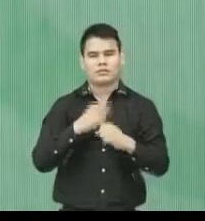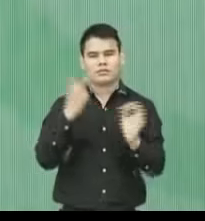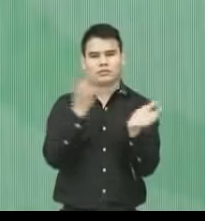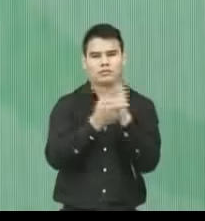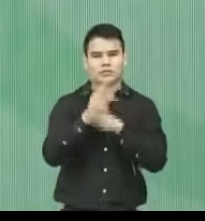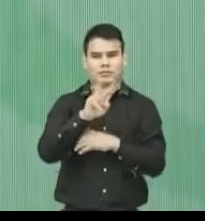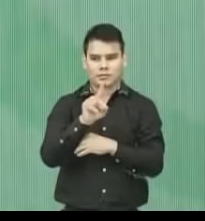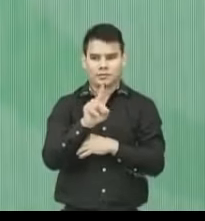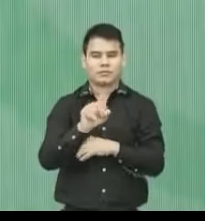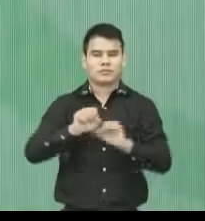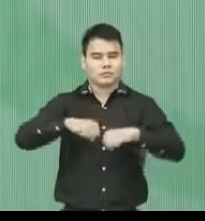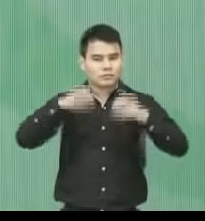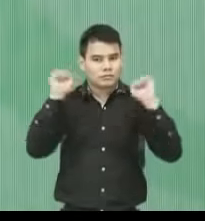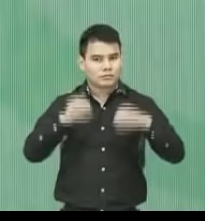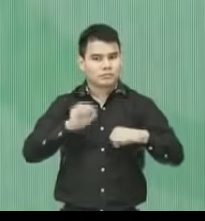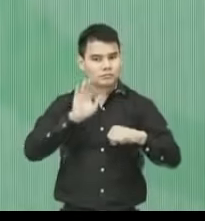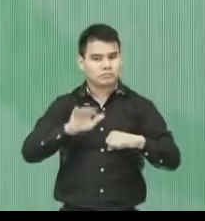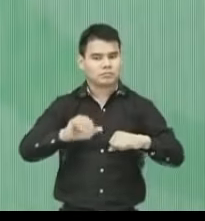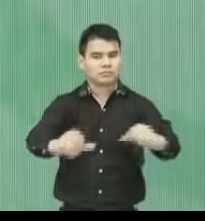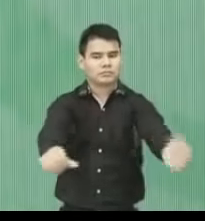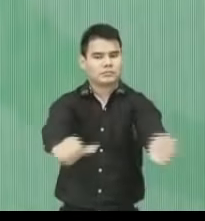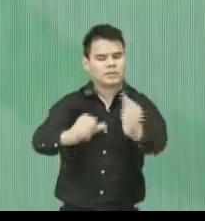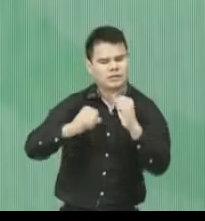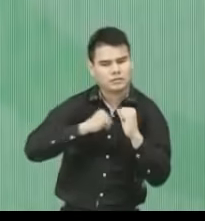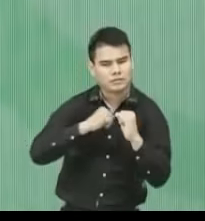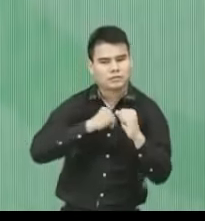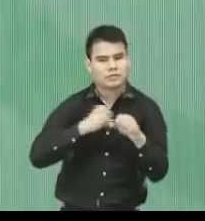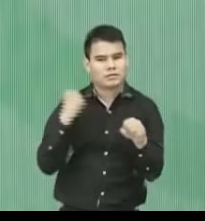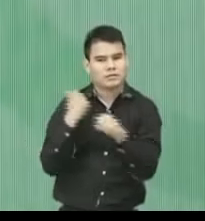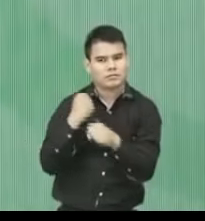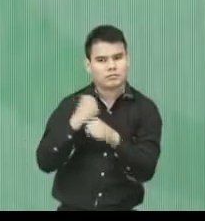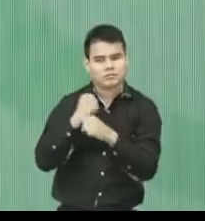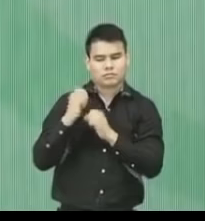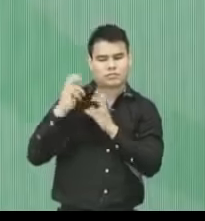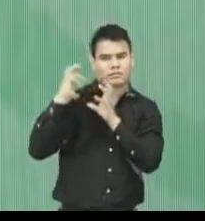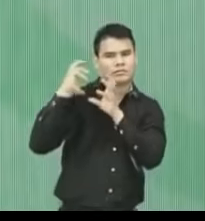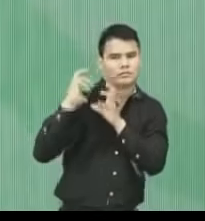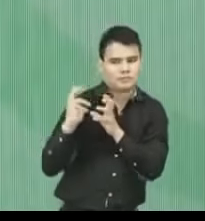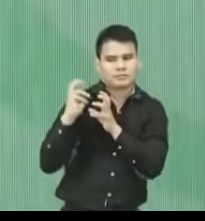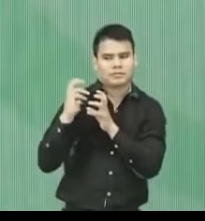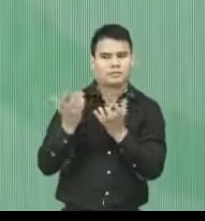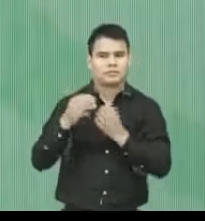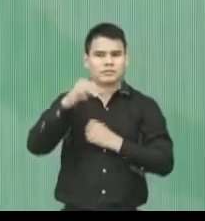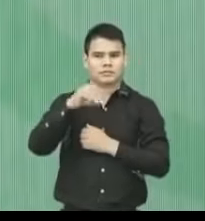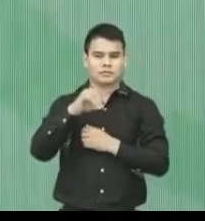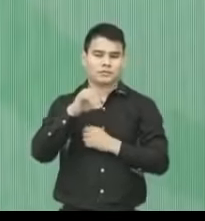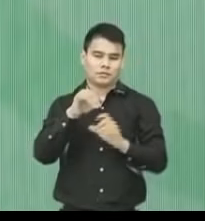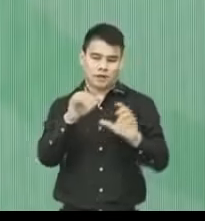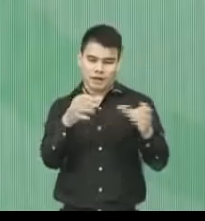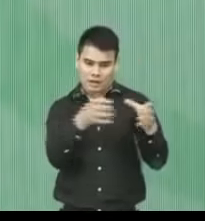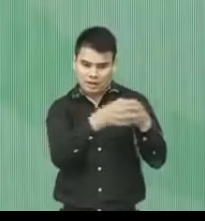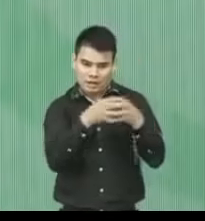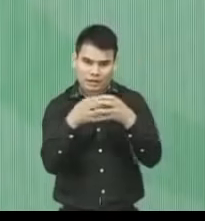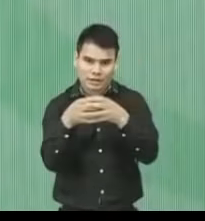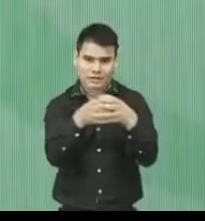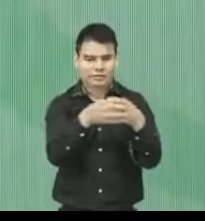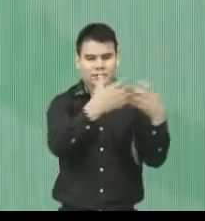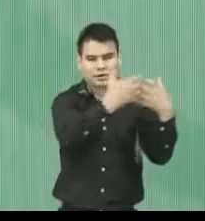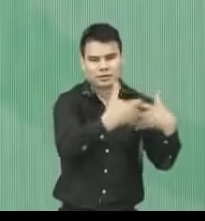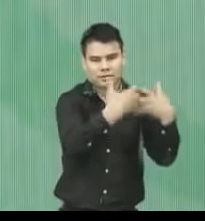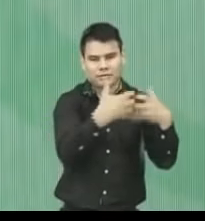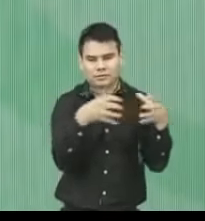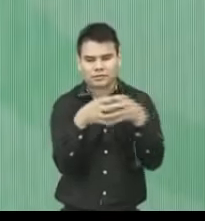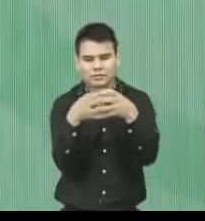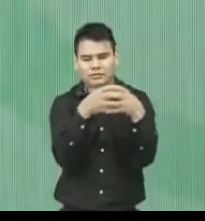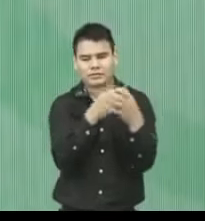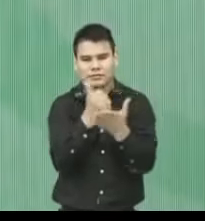y también que podamos alivianar la carga a la micro y pequeña empresa y